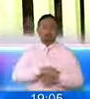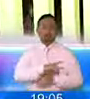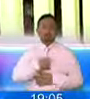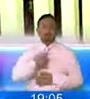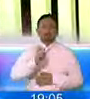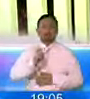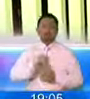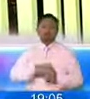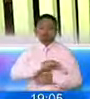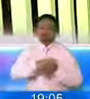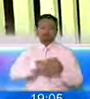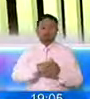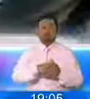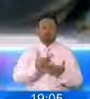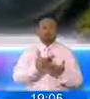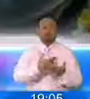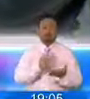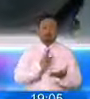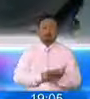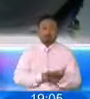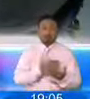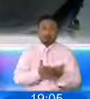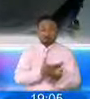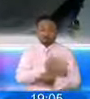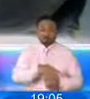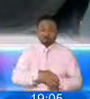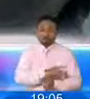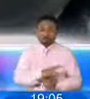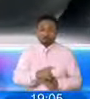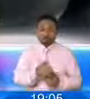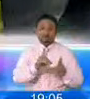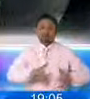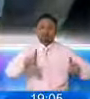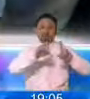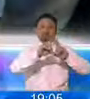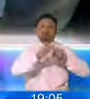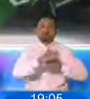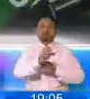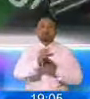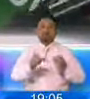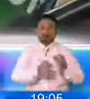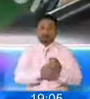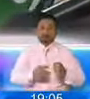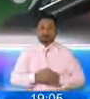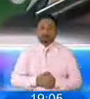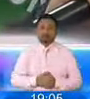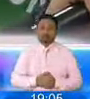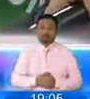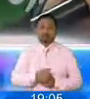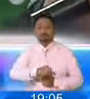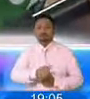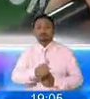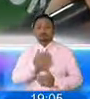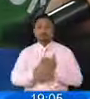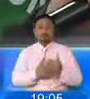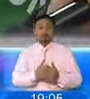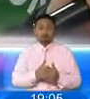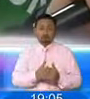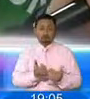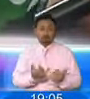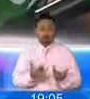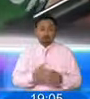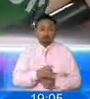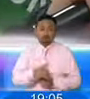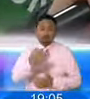requería recabar toda la información en torno a los estados contables del partido. Este es otro proceso que ese sí ya está en manos